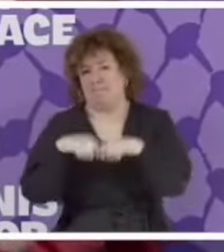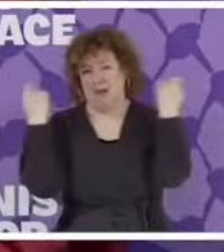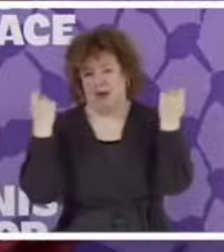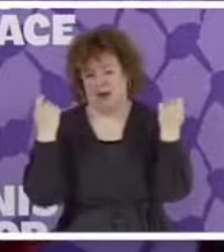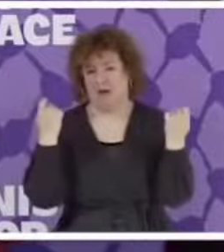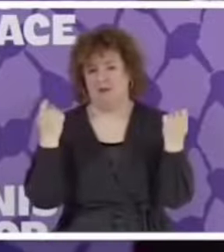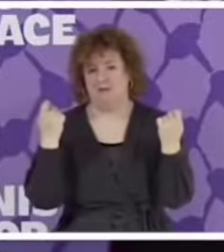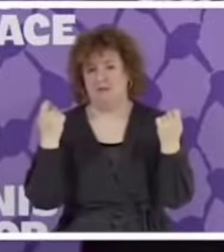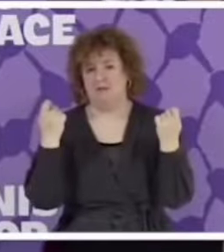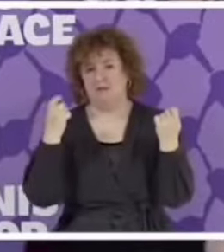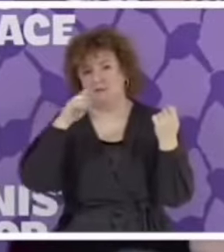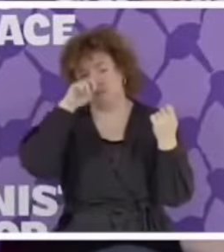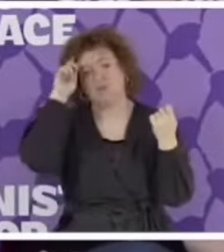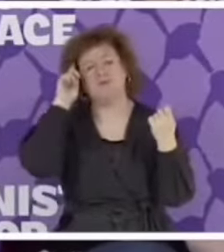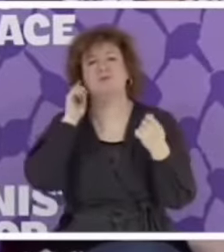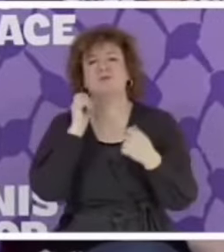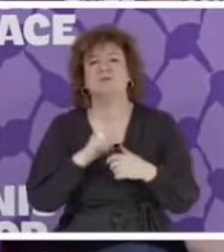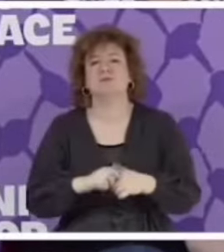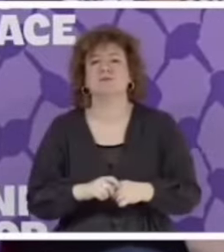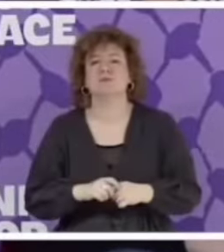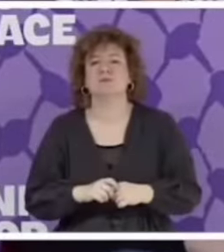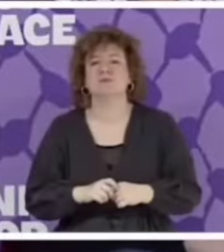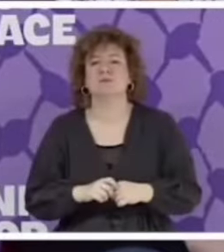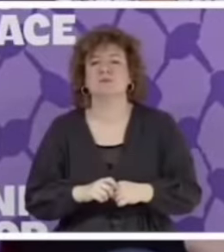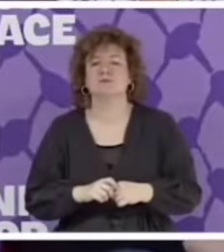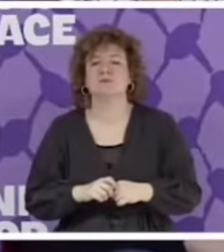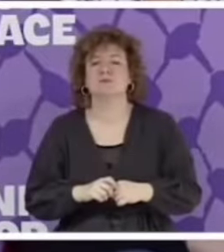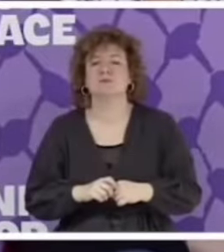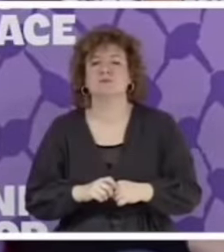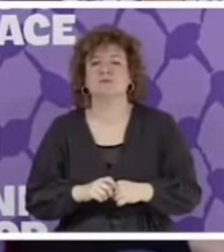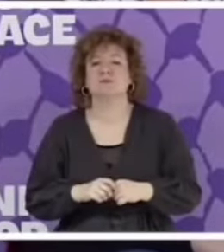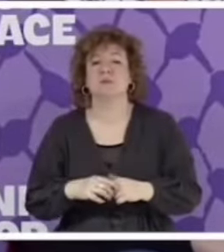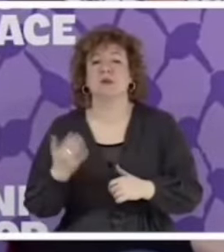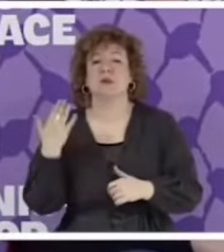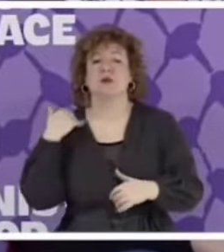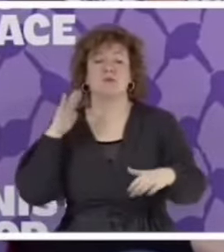de coalición. Y fue el momento en el que